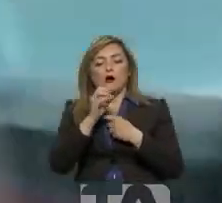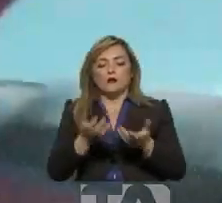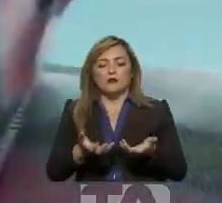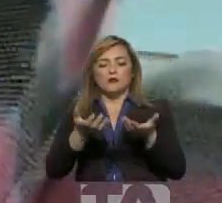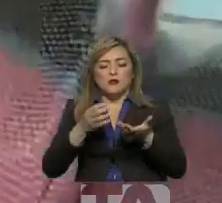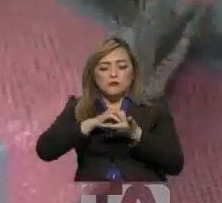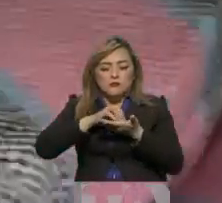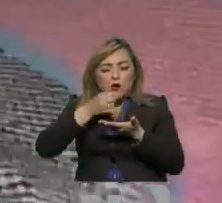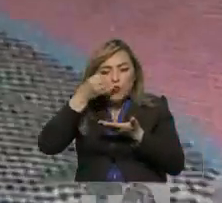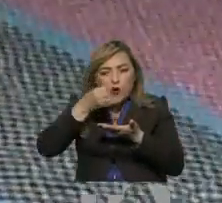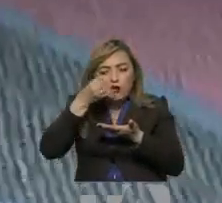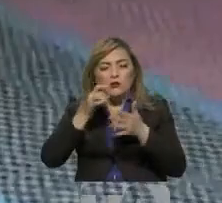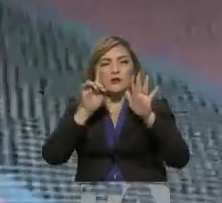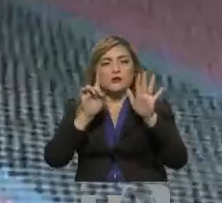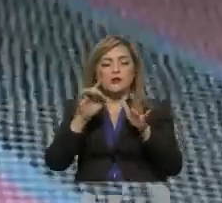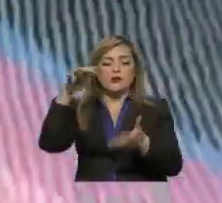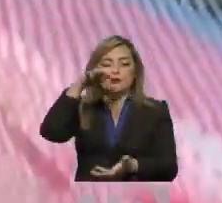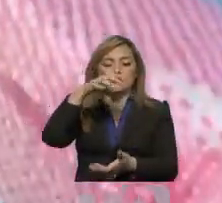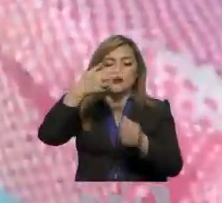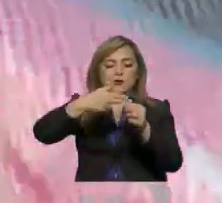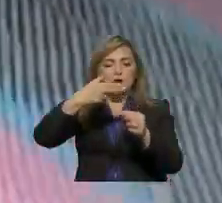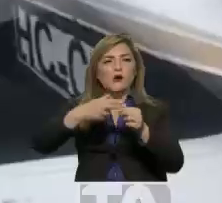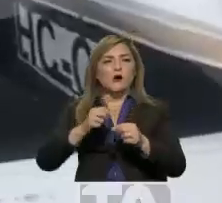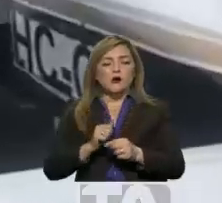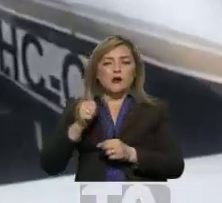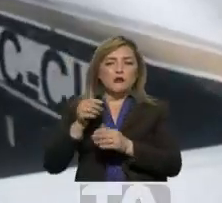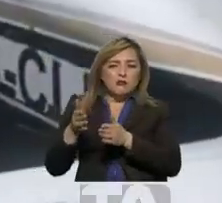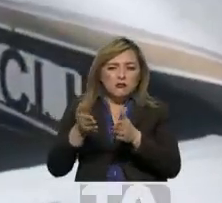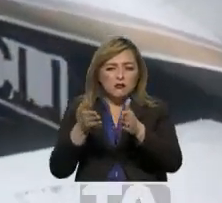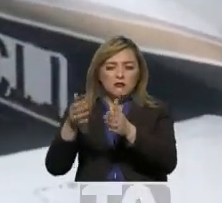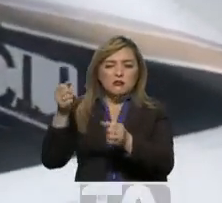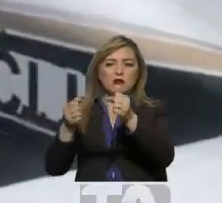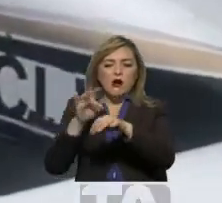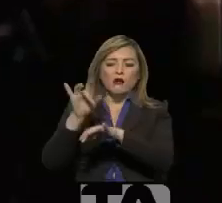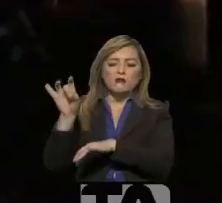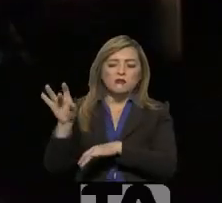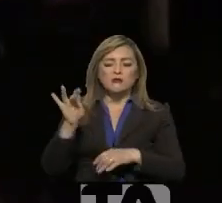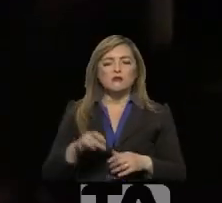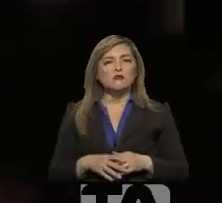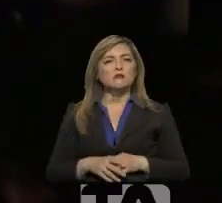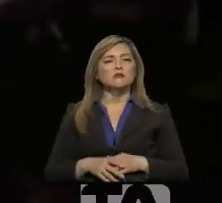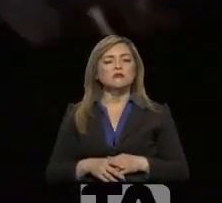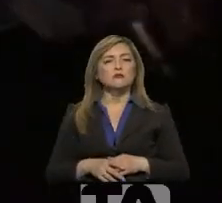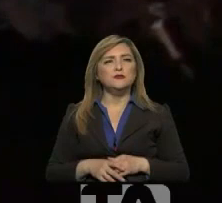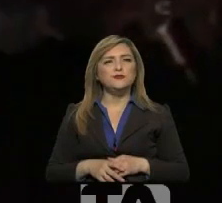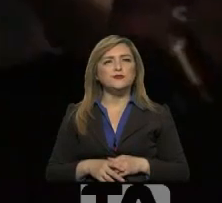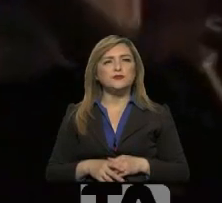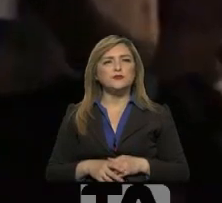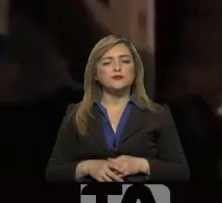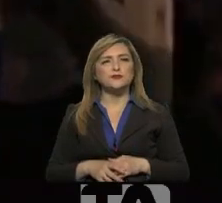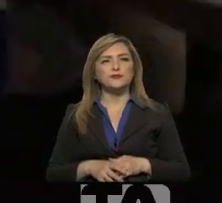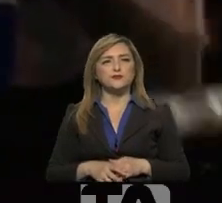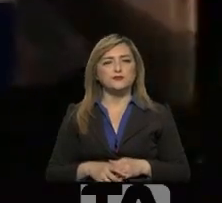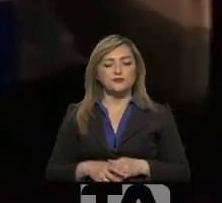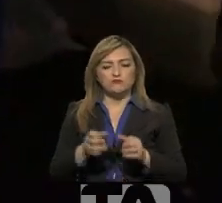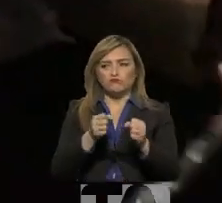cocaína, 6 canecas con combustible y en una vía aledaña se encontró un vehículo abandonado. Pese a la intervención, los tripulantes de la